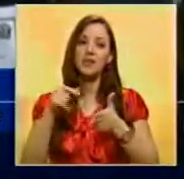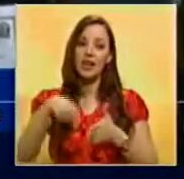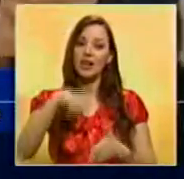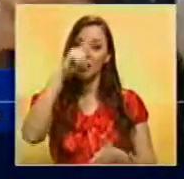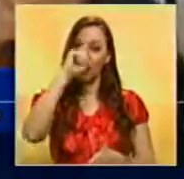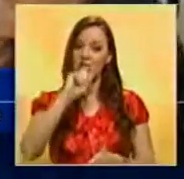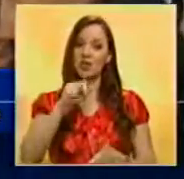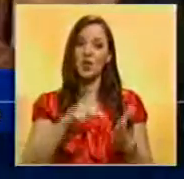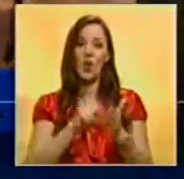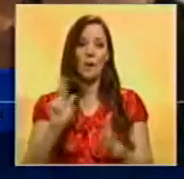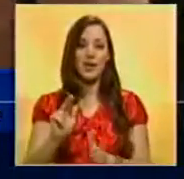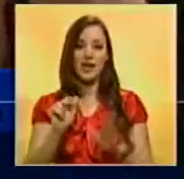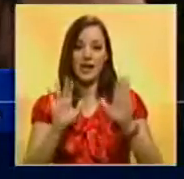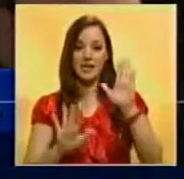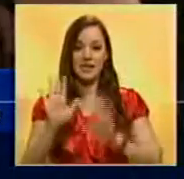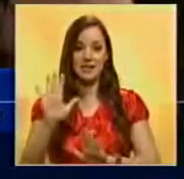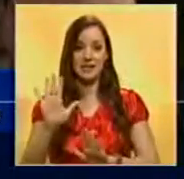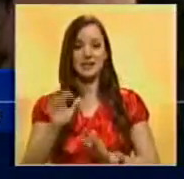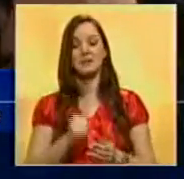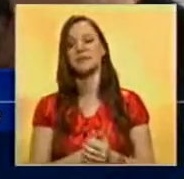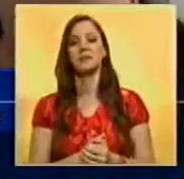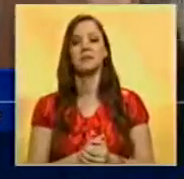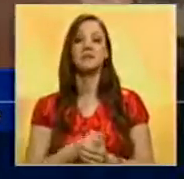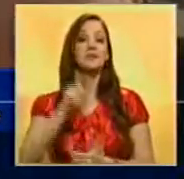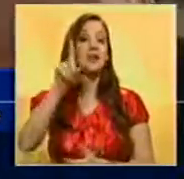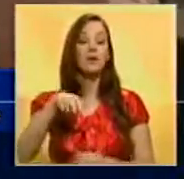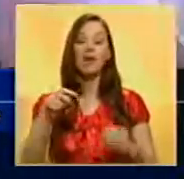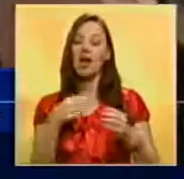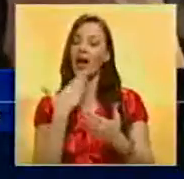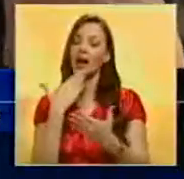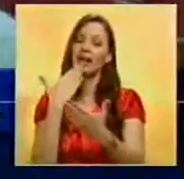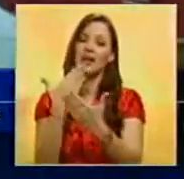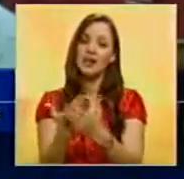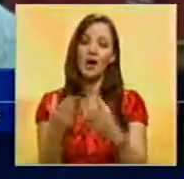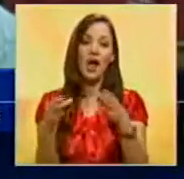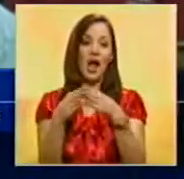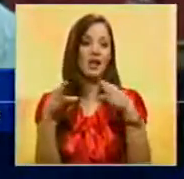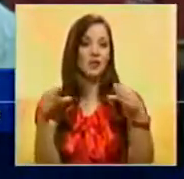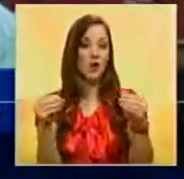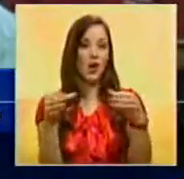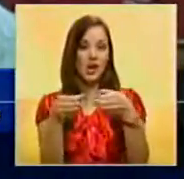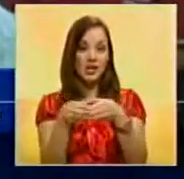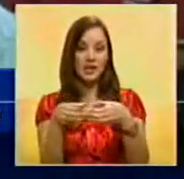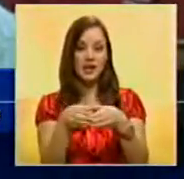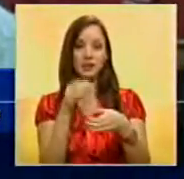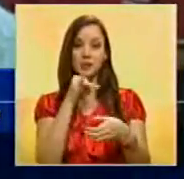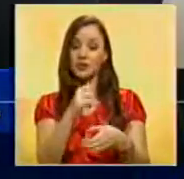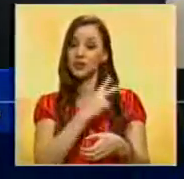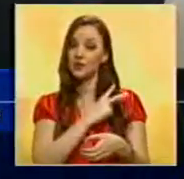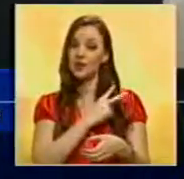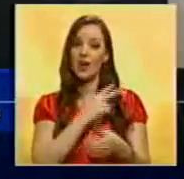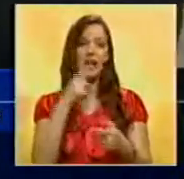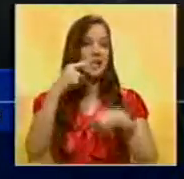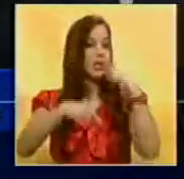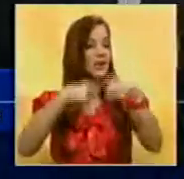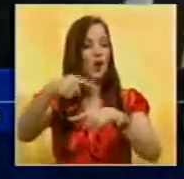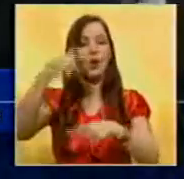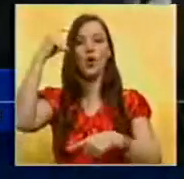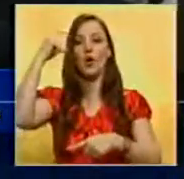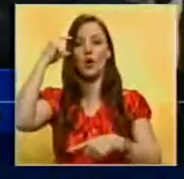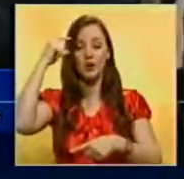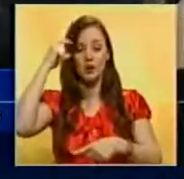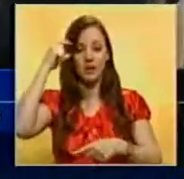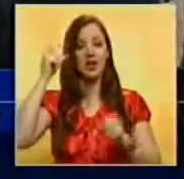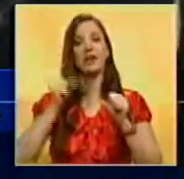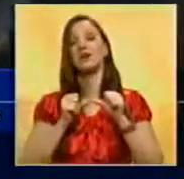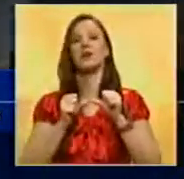año 2015. En segundo lugar, a todo el equipo del Noticiero Venevisión que día a día mantiene informado y llega hasta